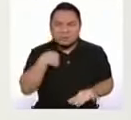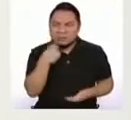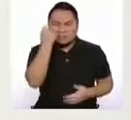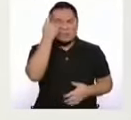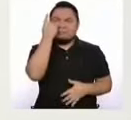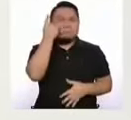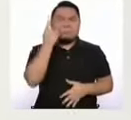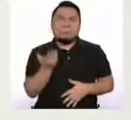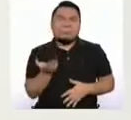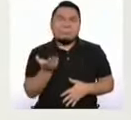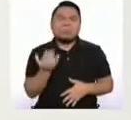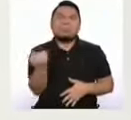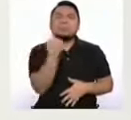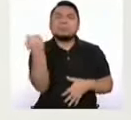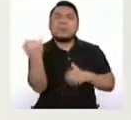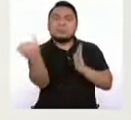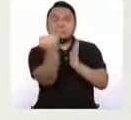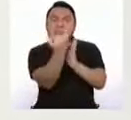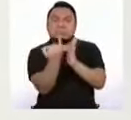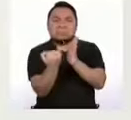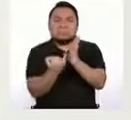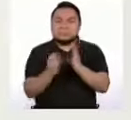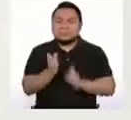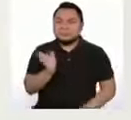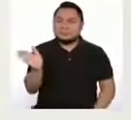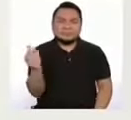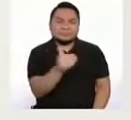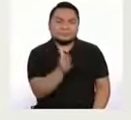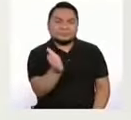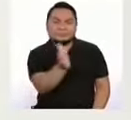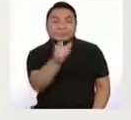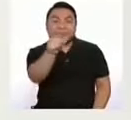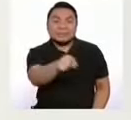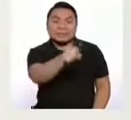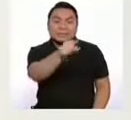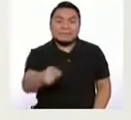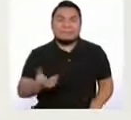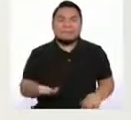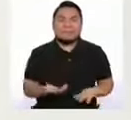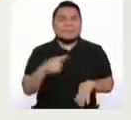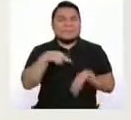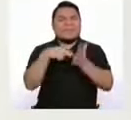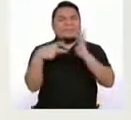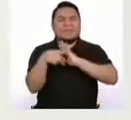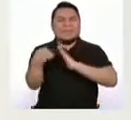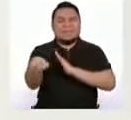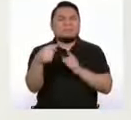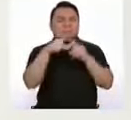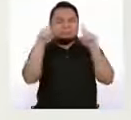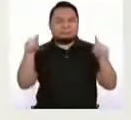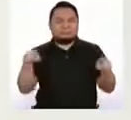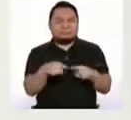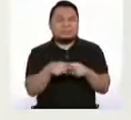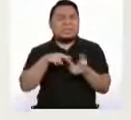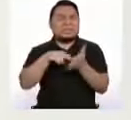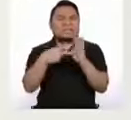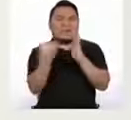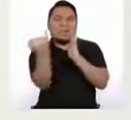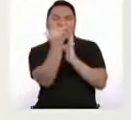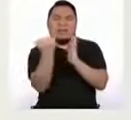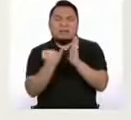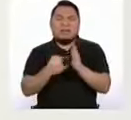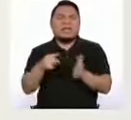Solo tenía imágenes y flechas y una X. ¿Qué significarán estas imágenes? ¿Qué me